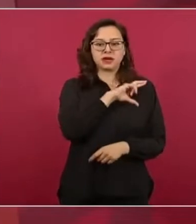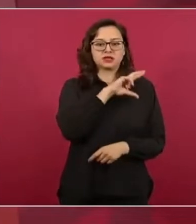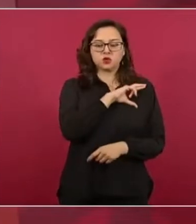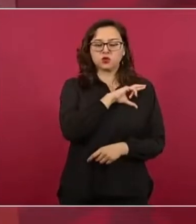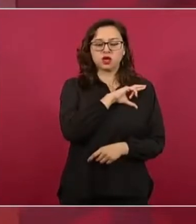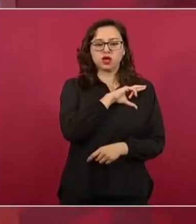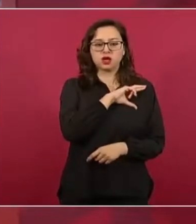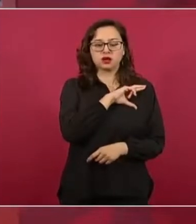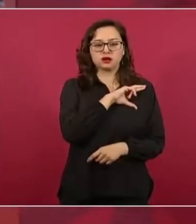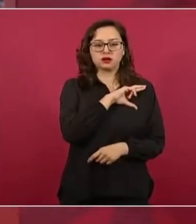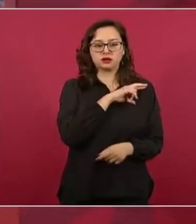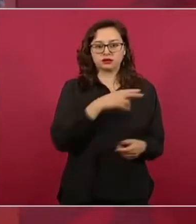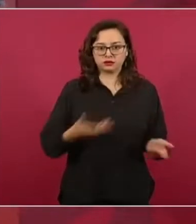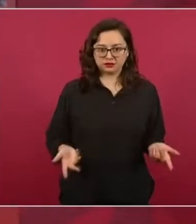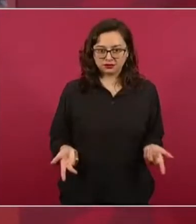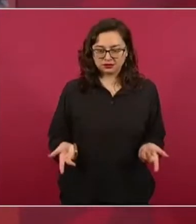gratuita.